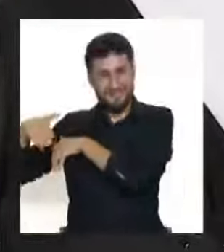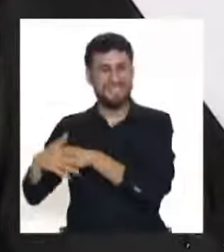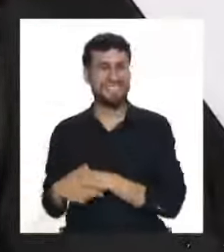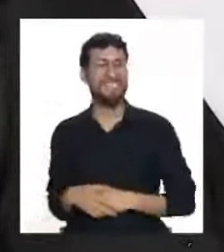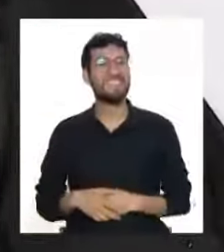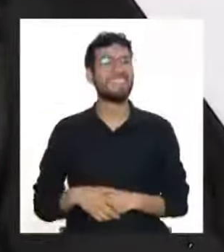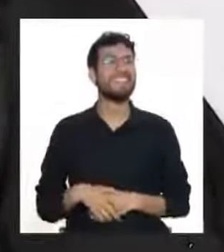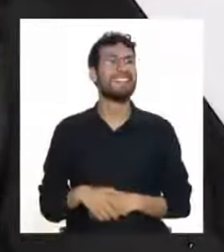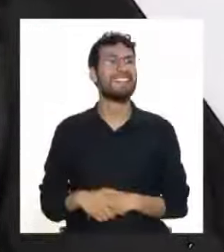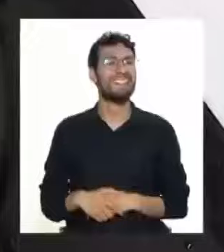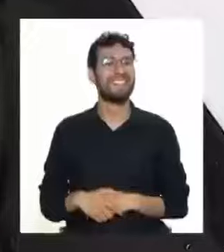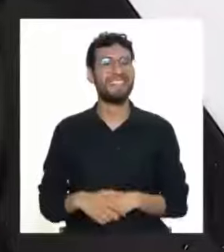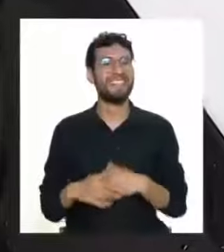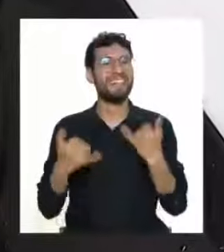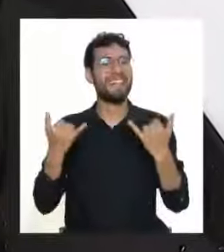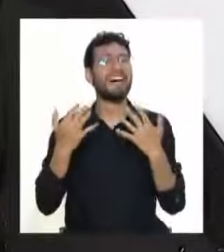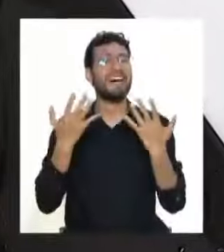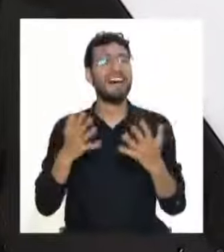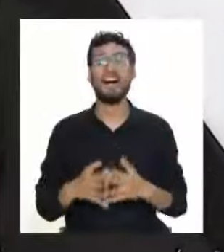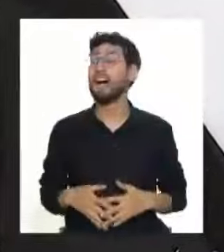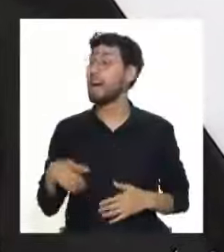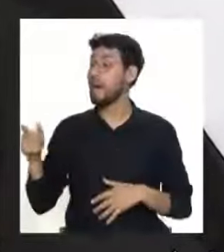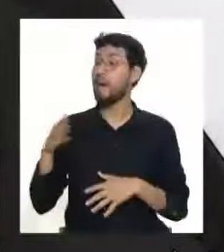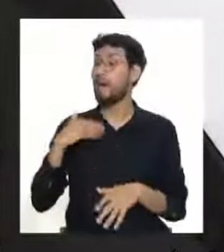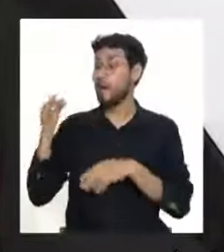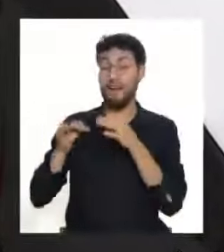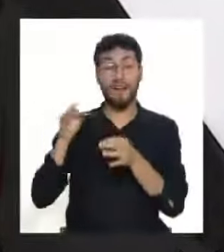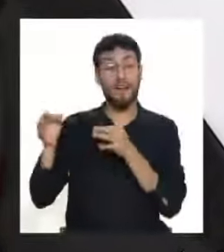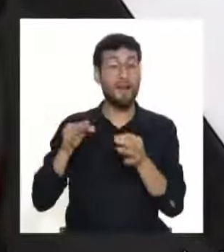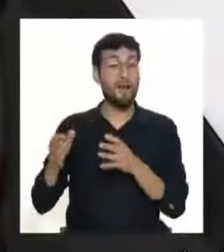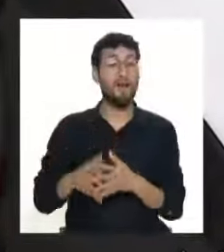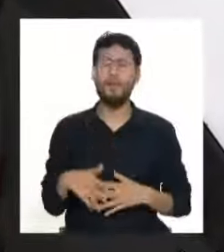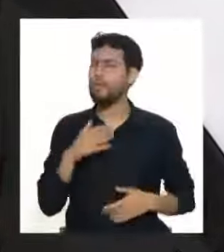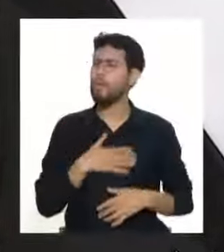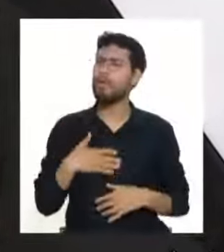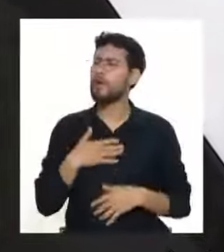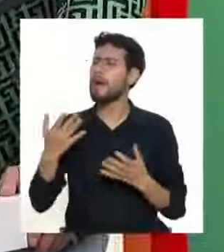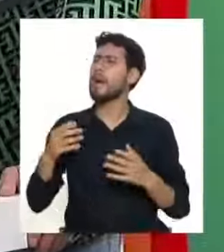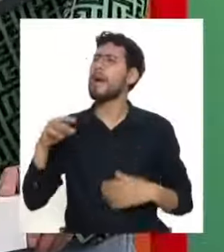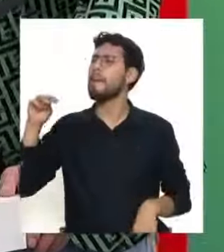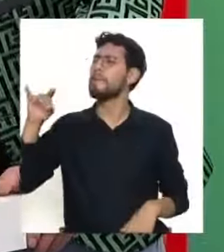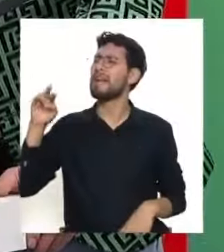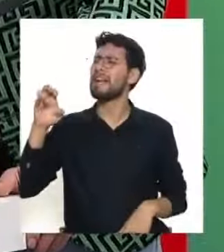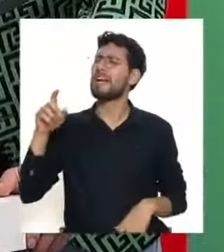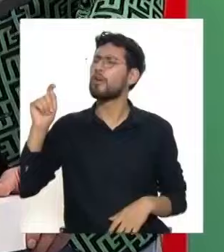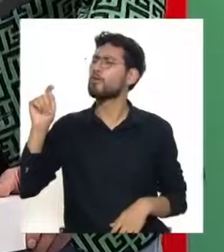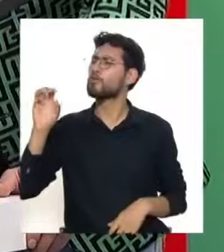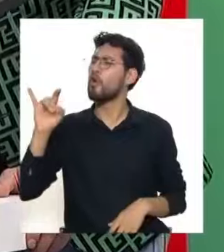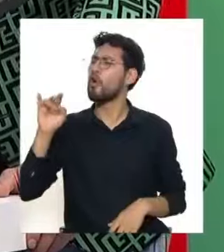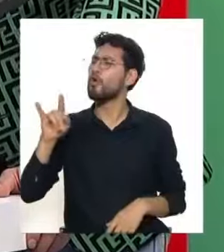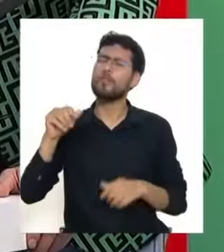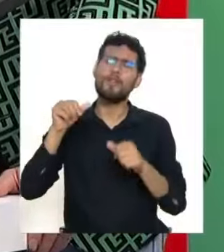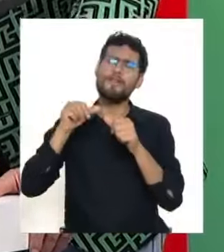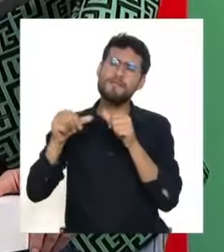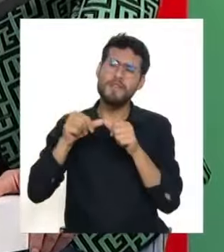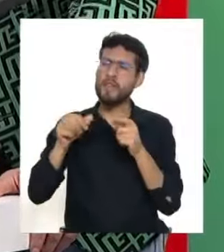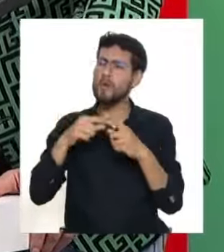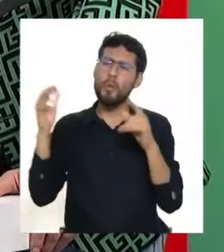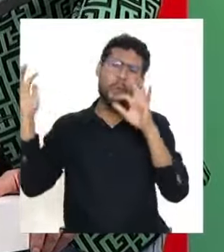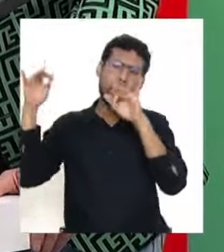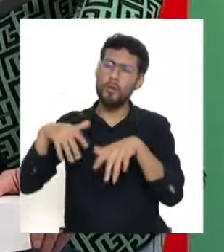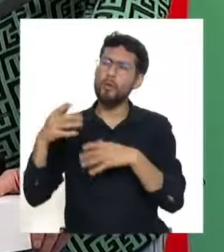abrazo. Ahora, Juan Manuel, ¿nos puedes contar, por favor, que viva el Merengue Tour? ¿Qué fecha es? ¿Qué invitados